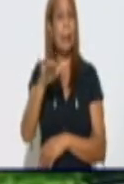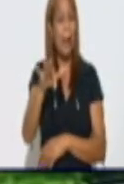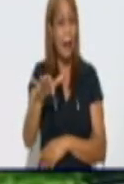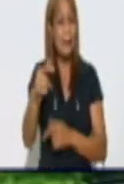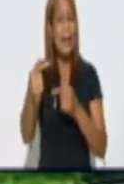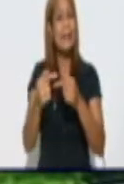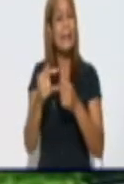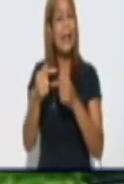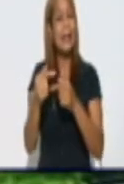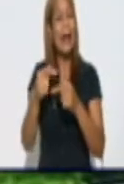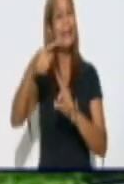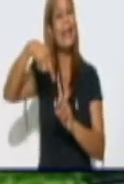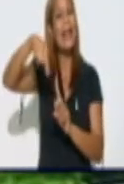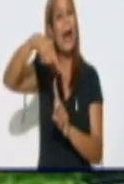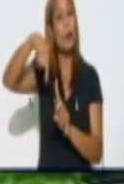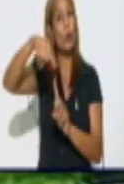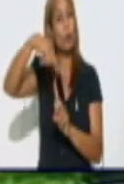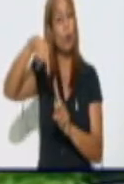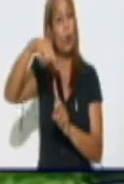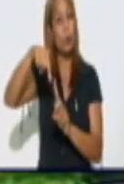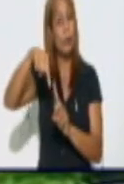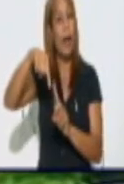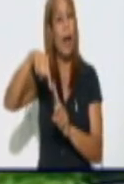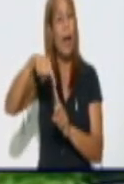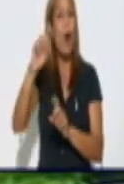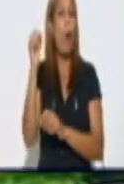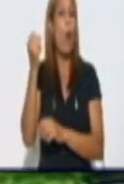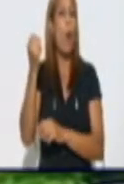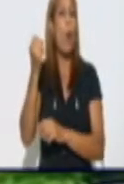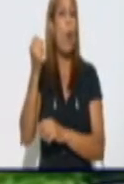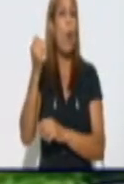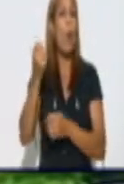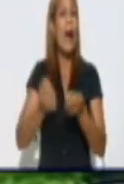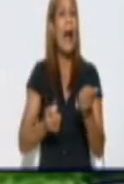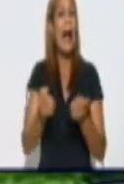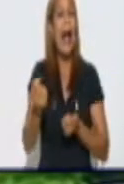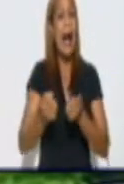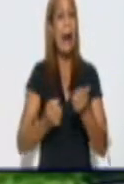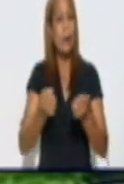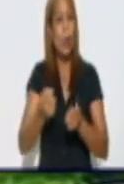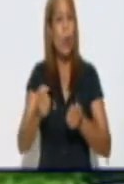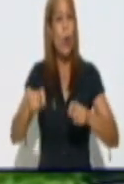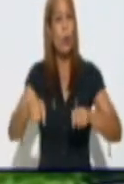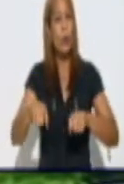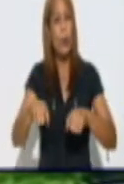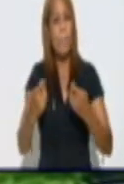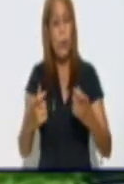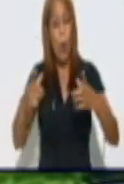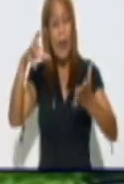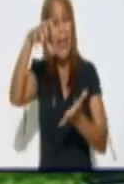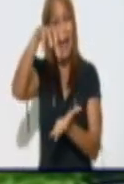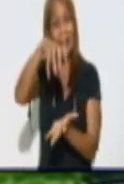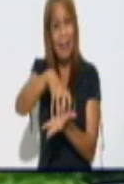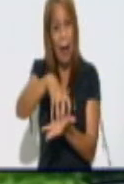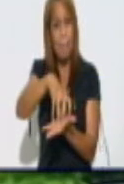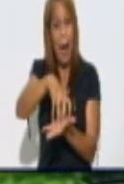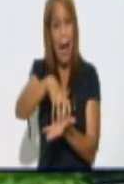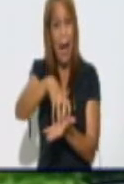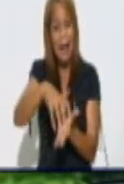la rotonda, un carro rompió la tapa, debe ser de un registro de eso, de lo que aparece en el centro de la vía.